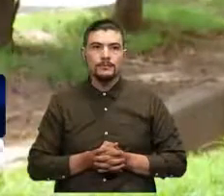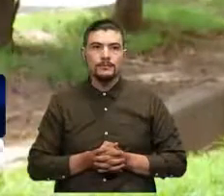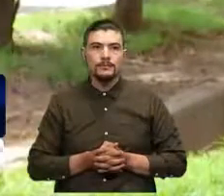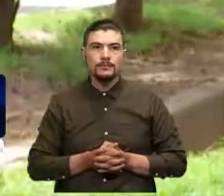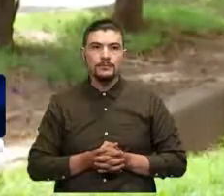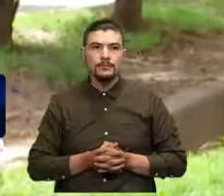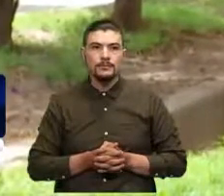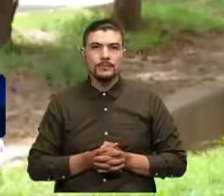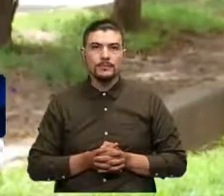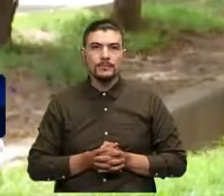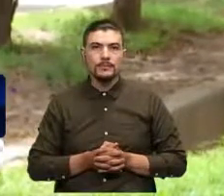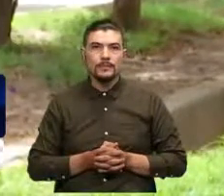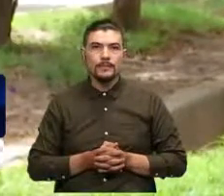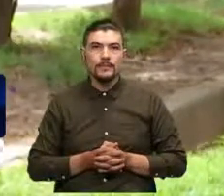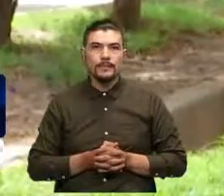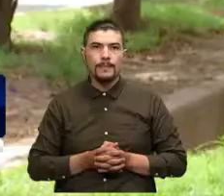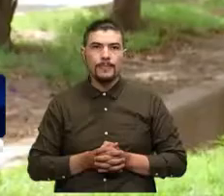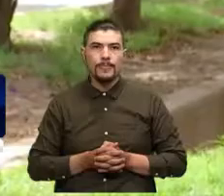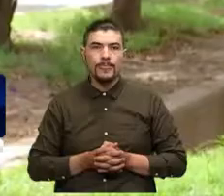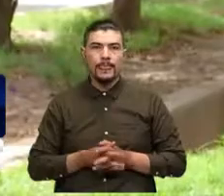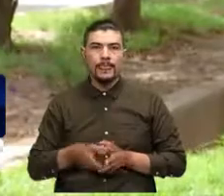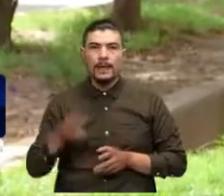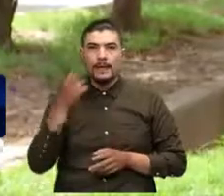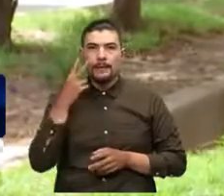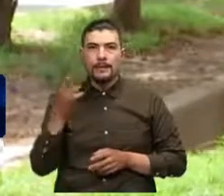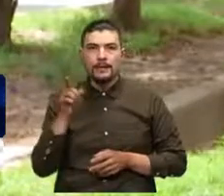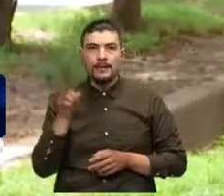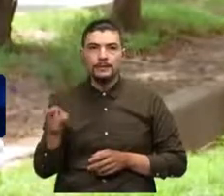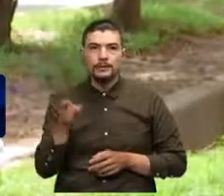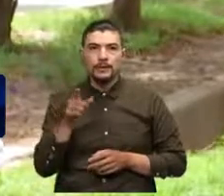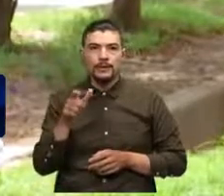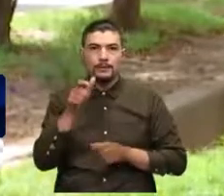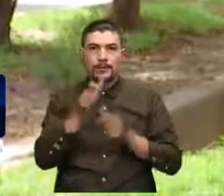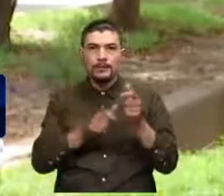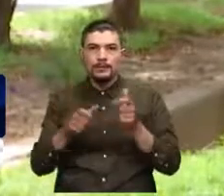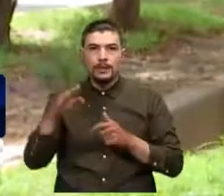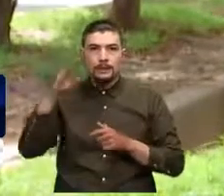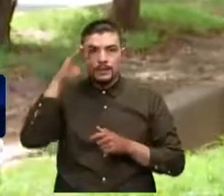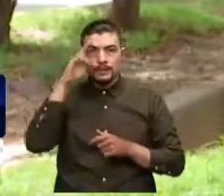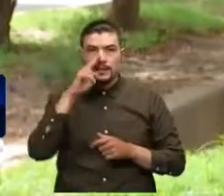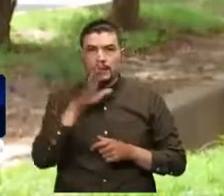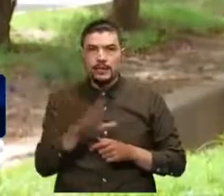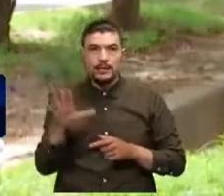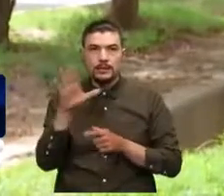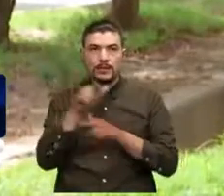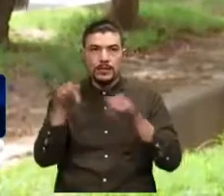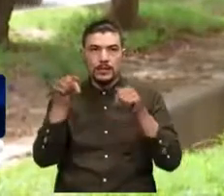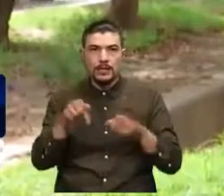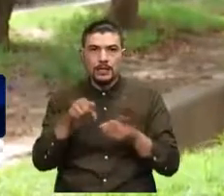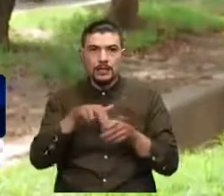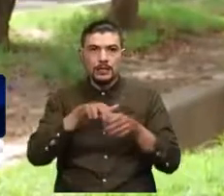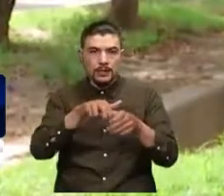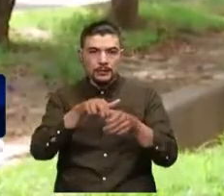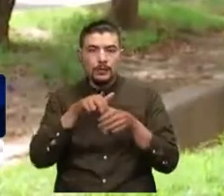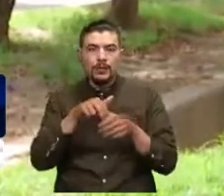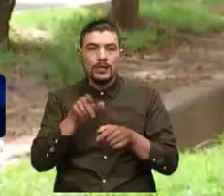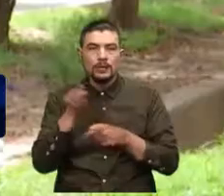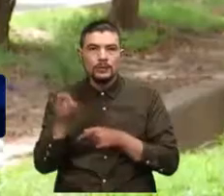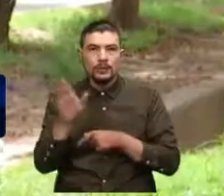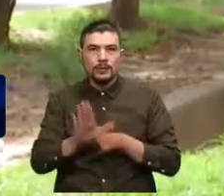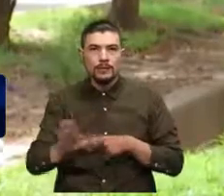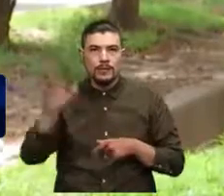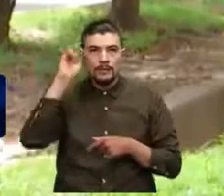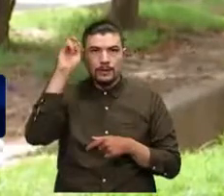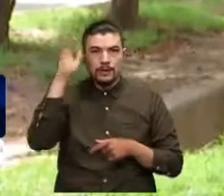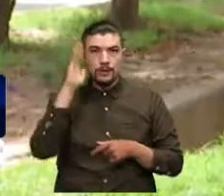Buenas tardes, así es. Este operativo lo ha logrado el personal de la Policía de Tránsito y Transporte del Departamento Norte de Santander,